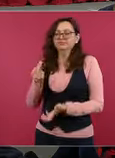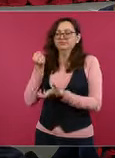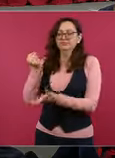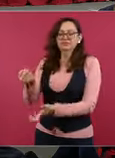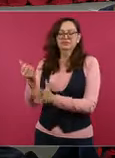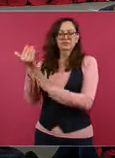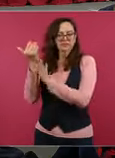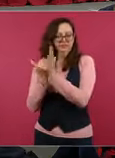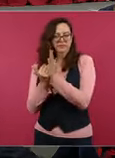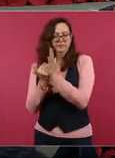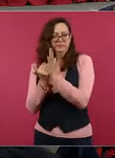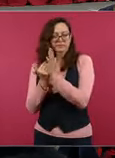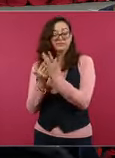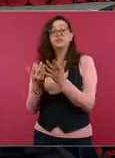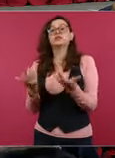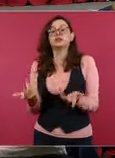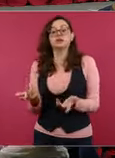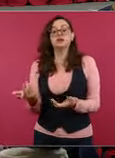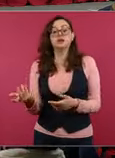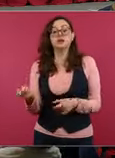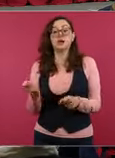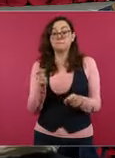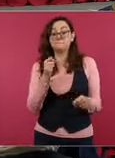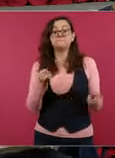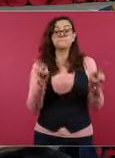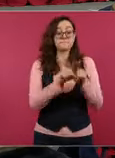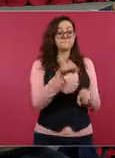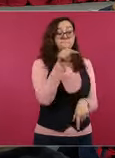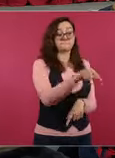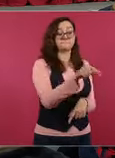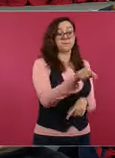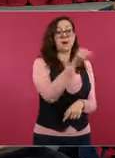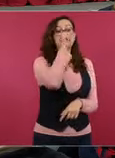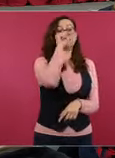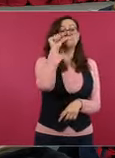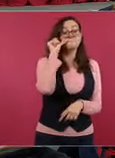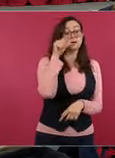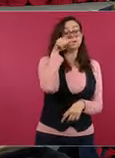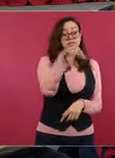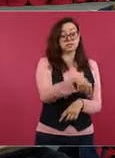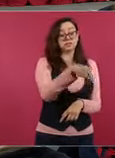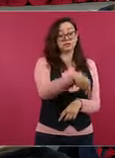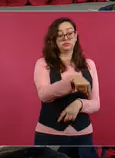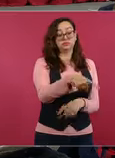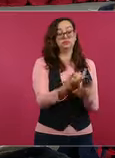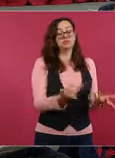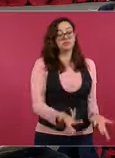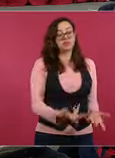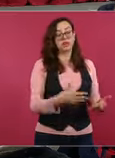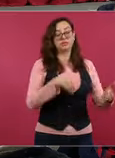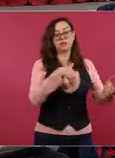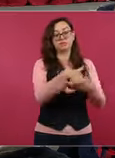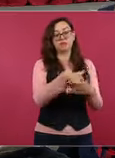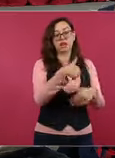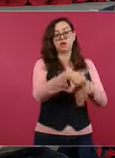la Terminal 2, por los mismos hundimientos, tuvimos que reforzarla,